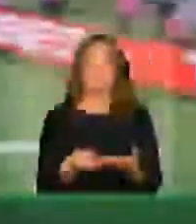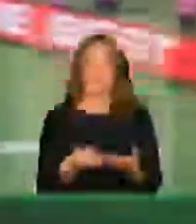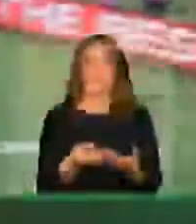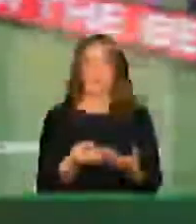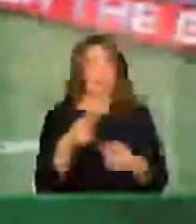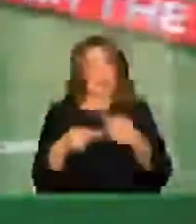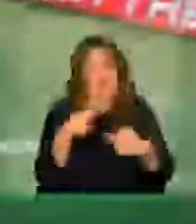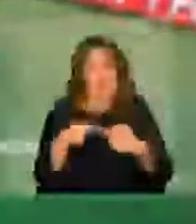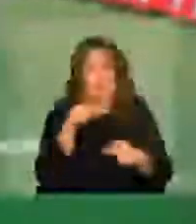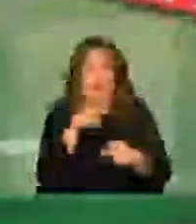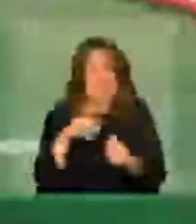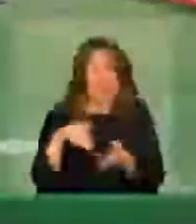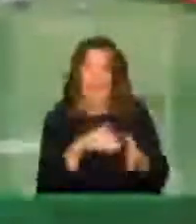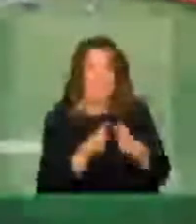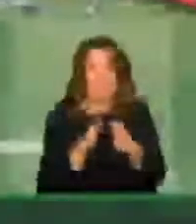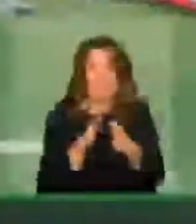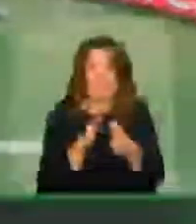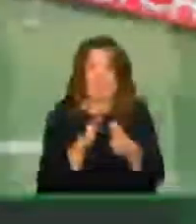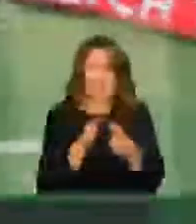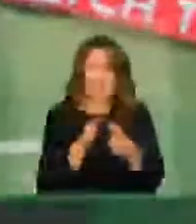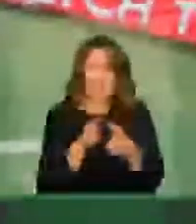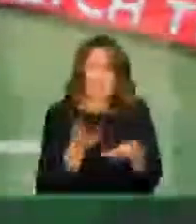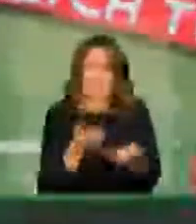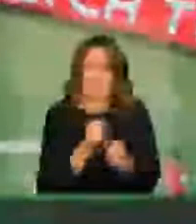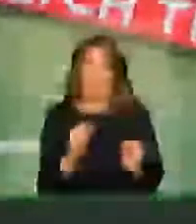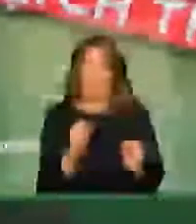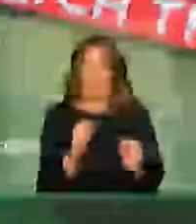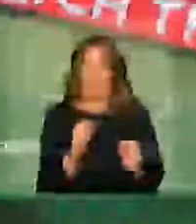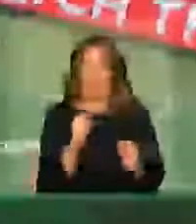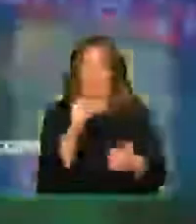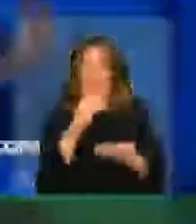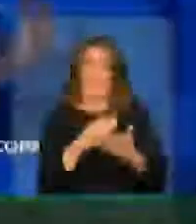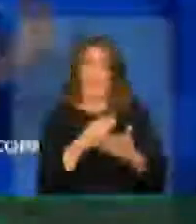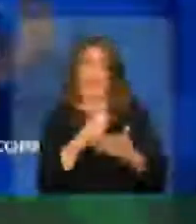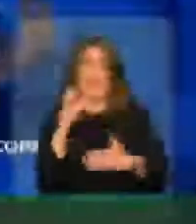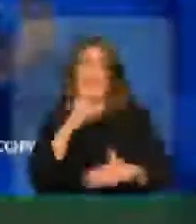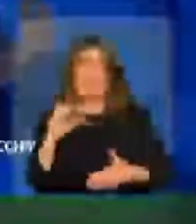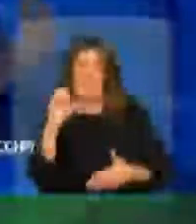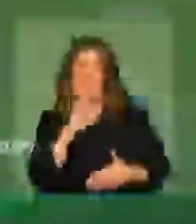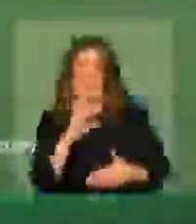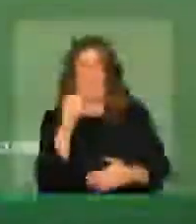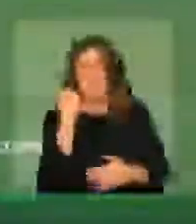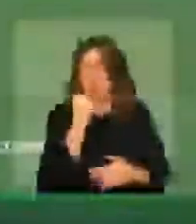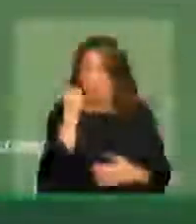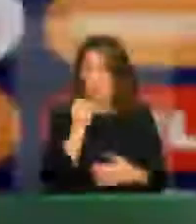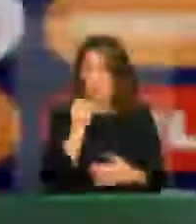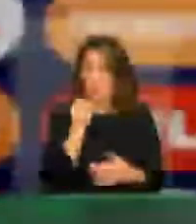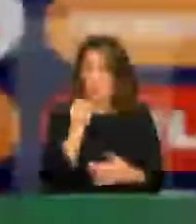Pero vamos a seguir por ese camino. No podemos, en definiciones estratégicas importantes,